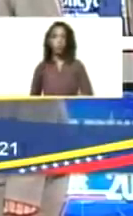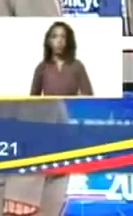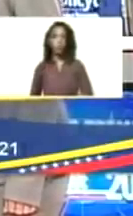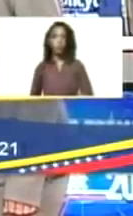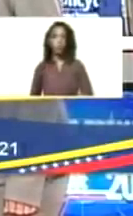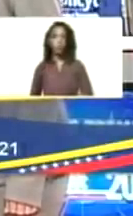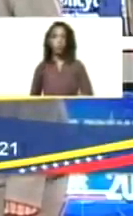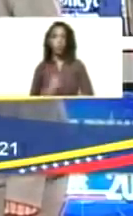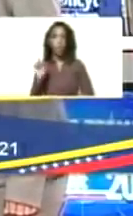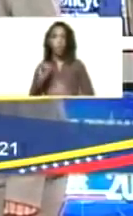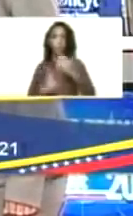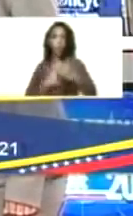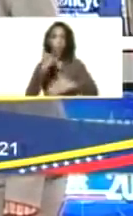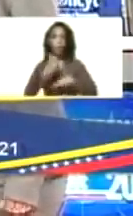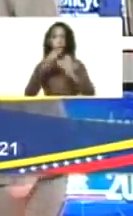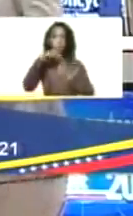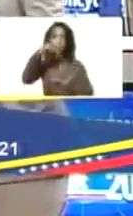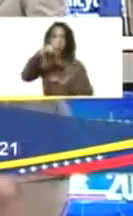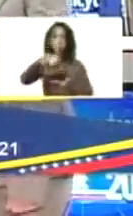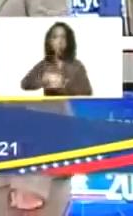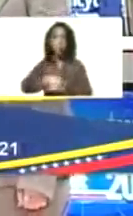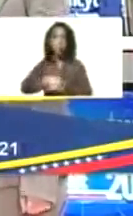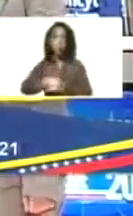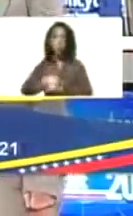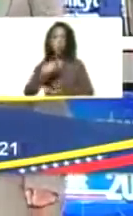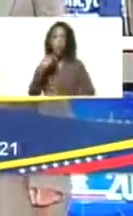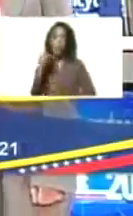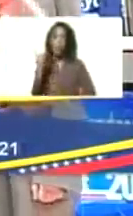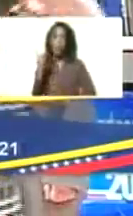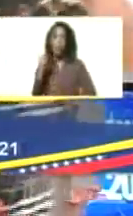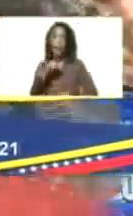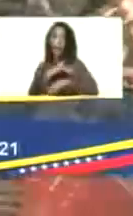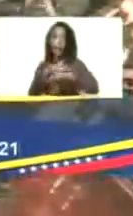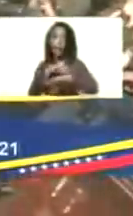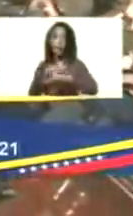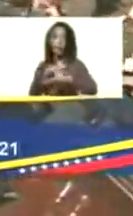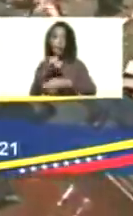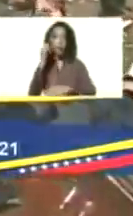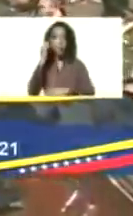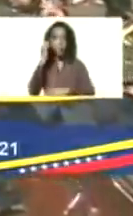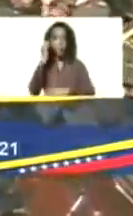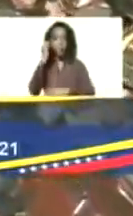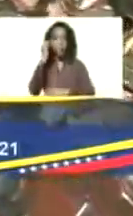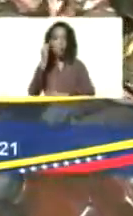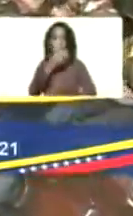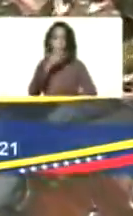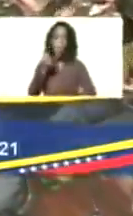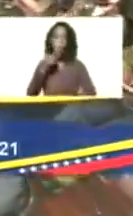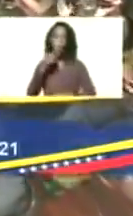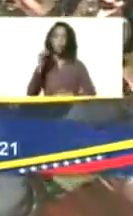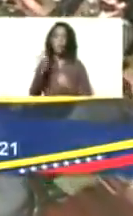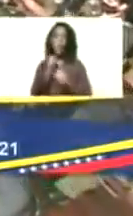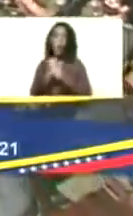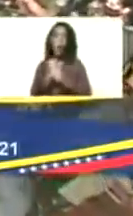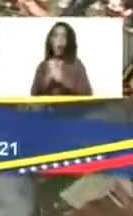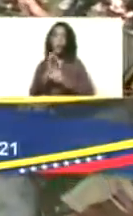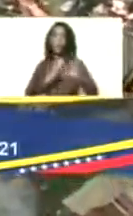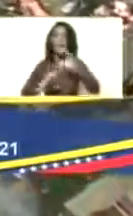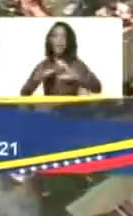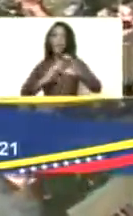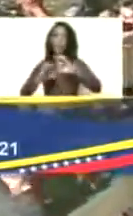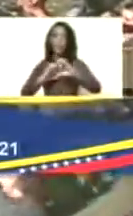Entre los proyectos mencionados, lo decía la ministra. Al mejor trabajo científico, tecnológico e